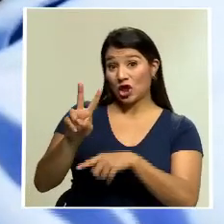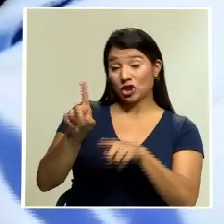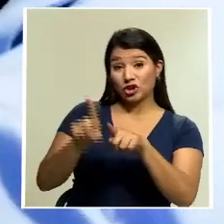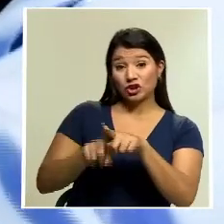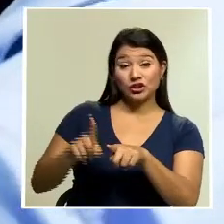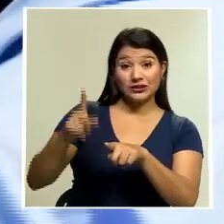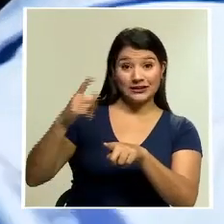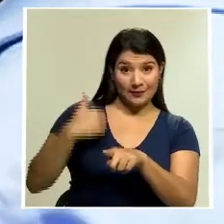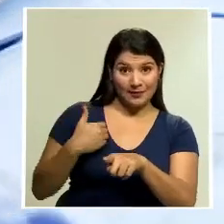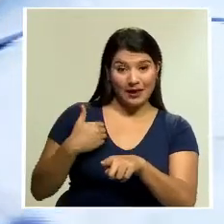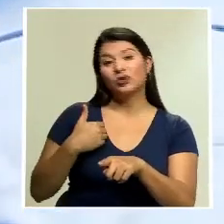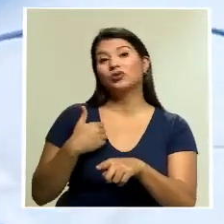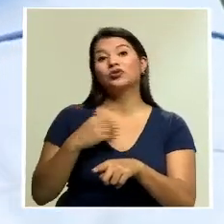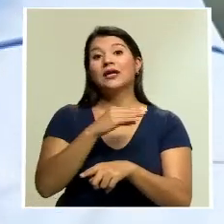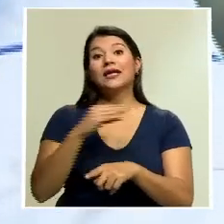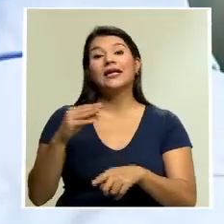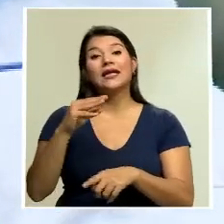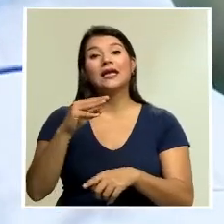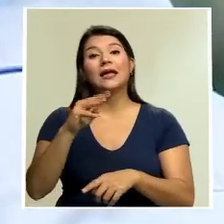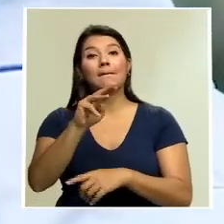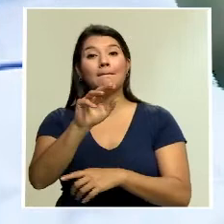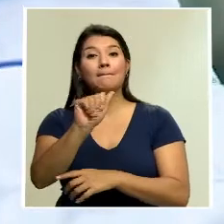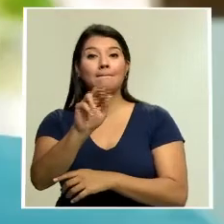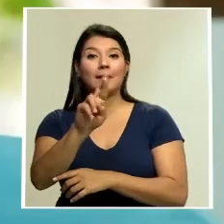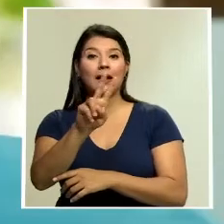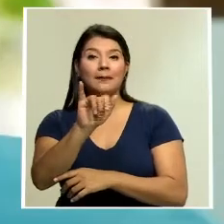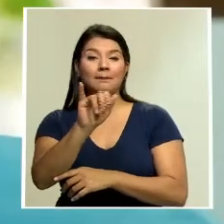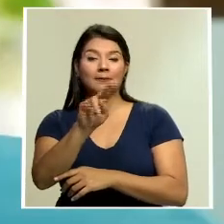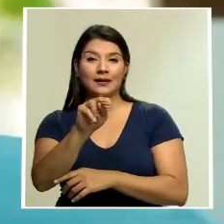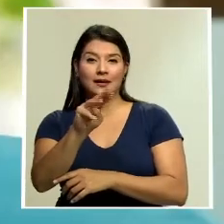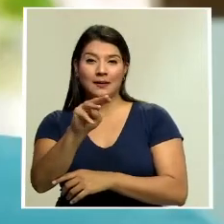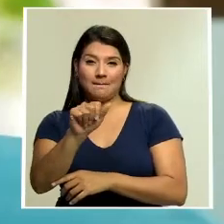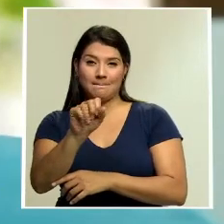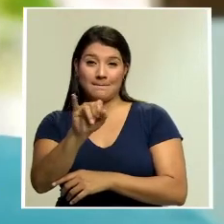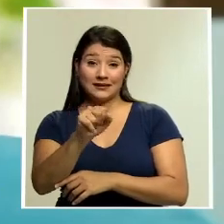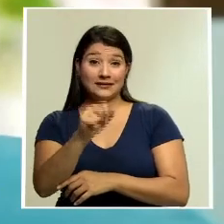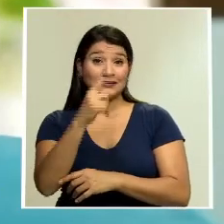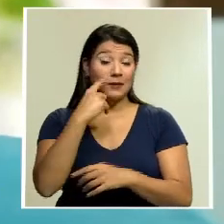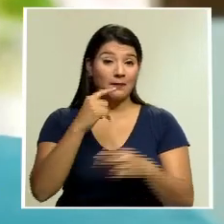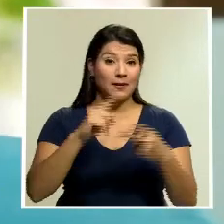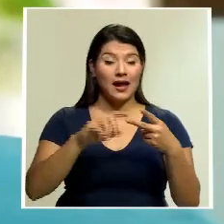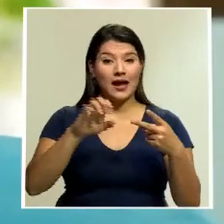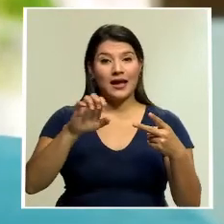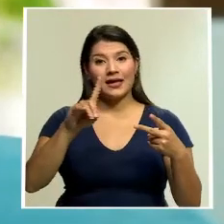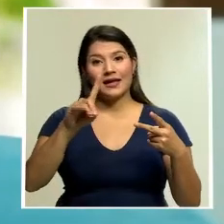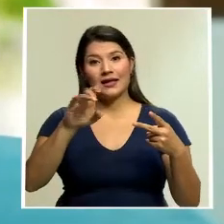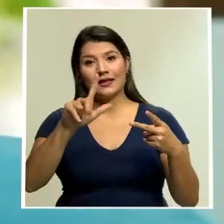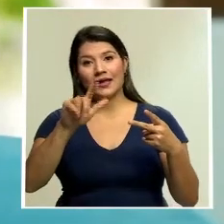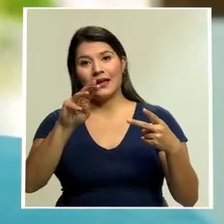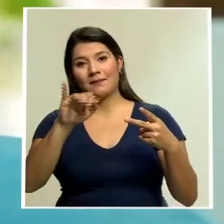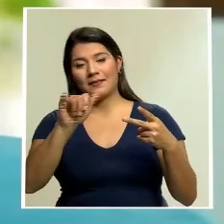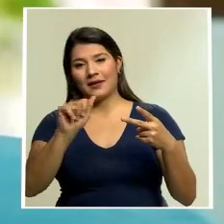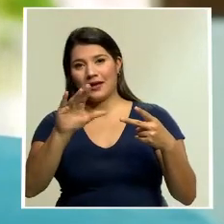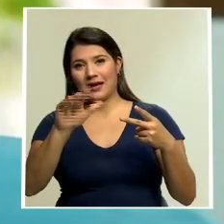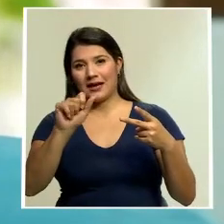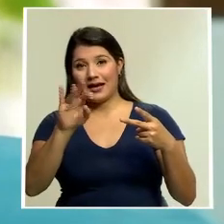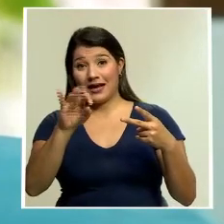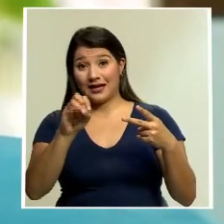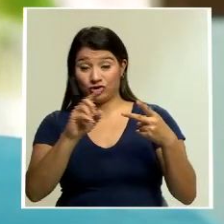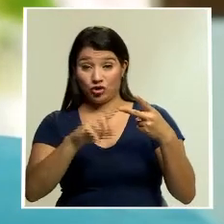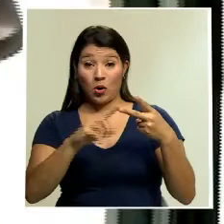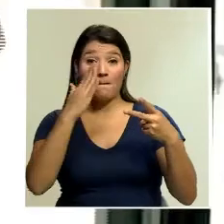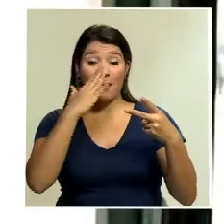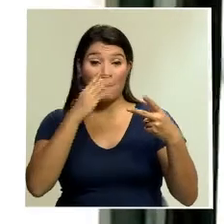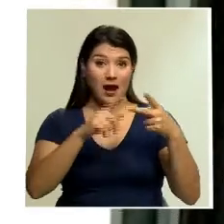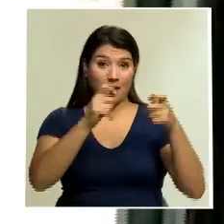Marvin Macís, que en paz descanse, y su esposa doña Edelmira Castro, una maestra de escuela. Sus hermanos